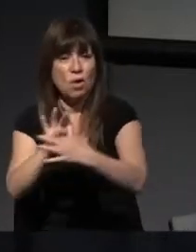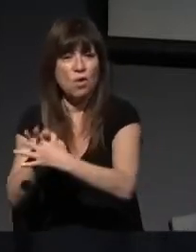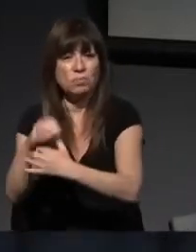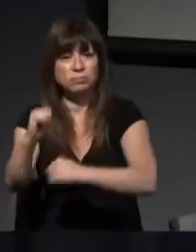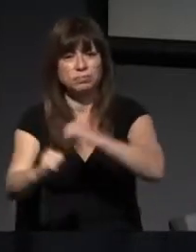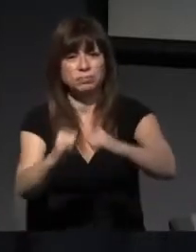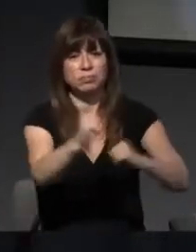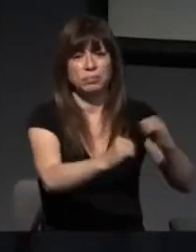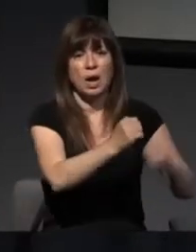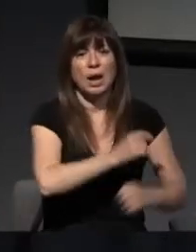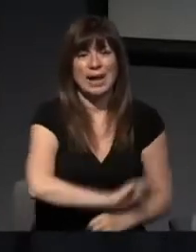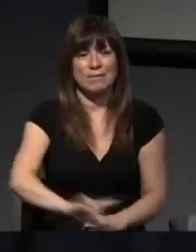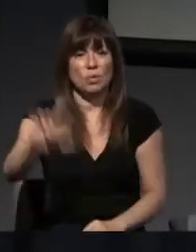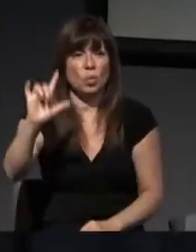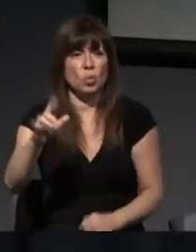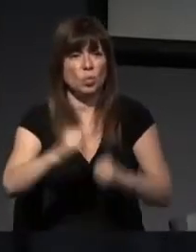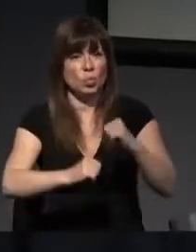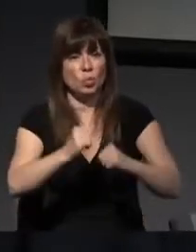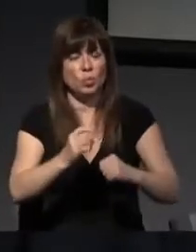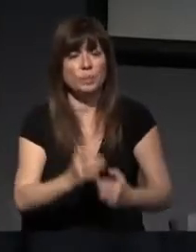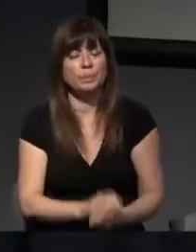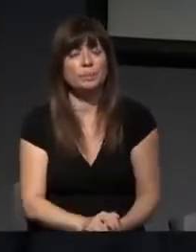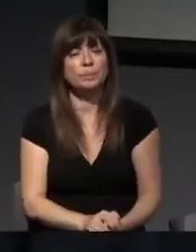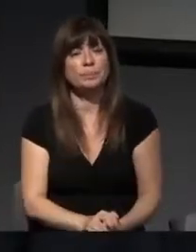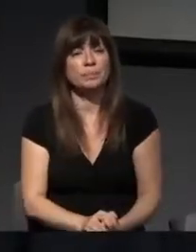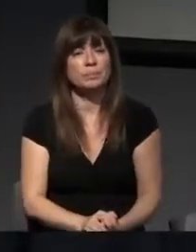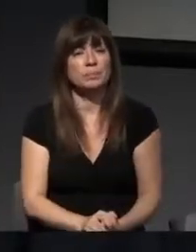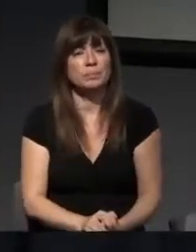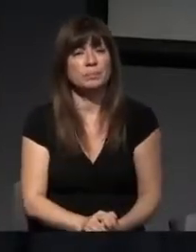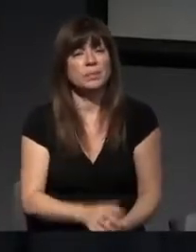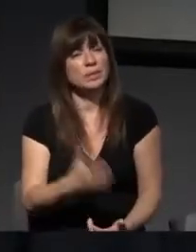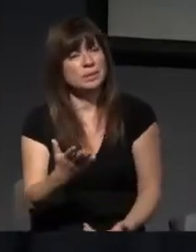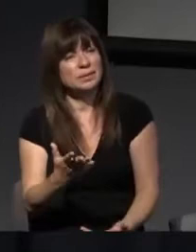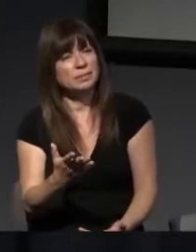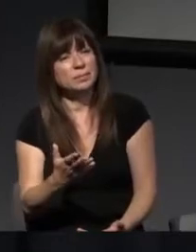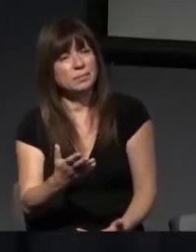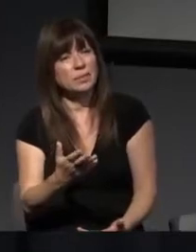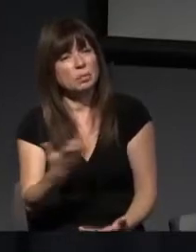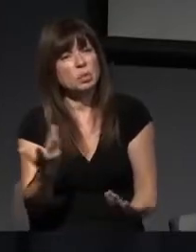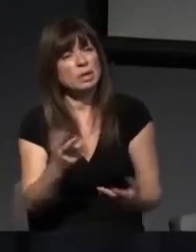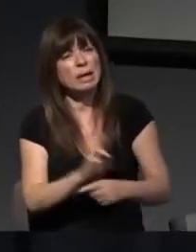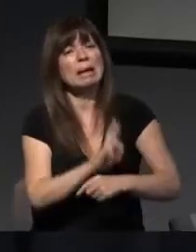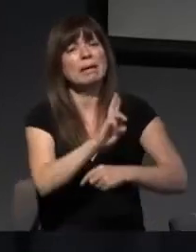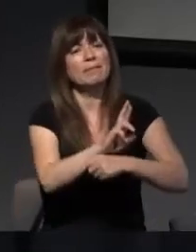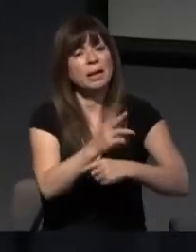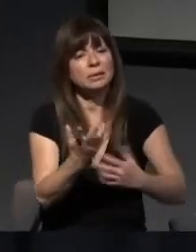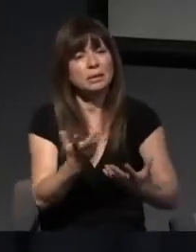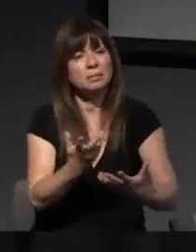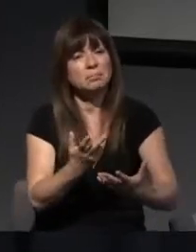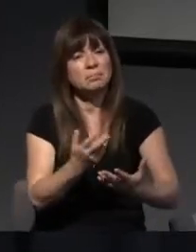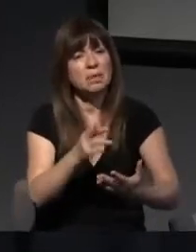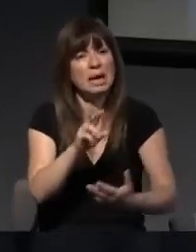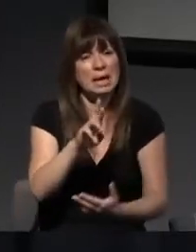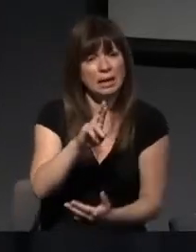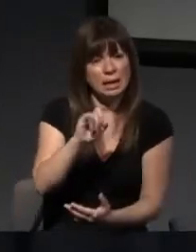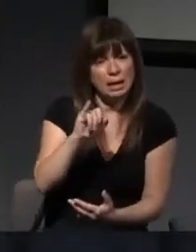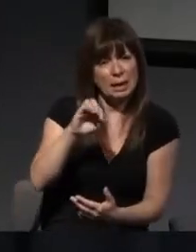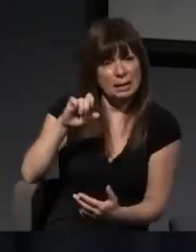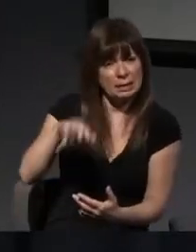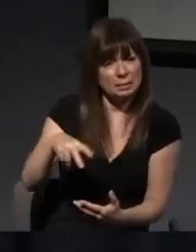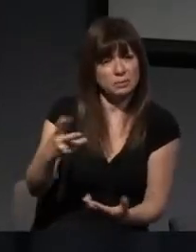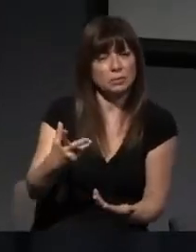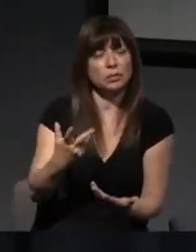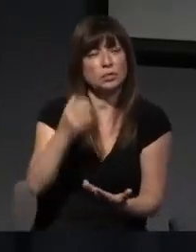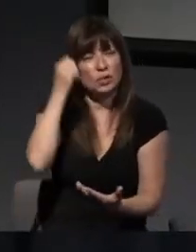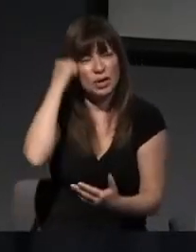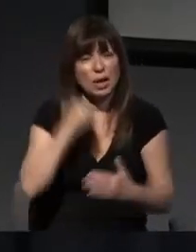este rol de evolución empresarial. ¿Y por qué ha sido un referente la REIN en este rol? Porque un pilar fundamental, creemos,